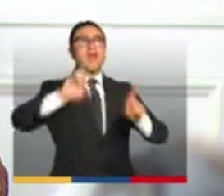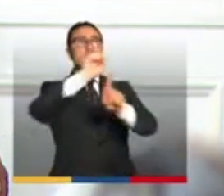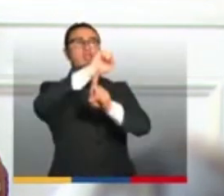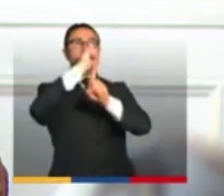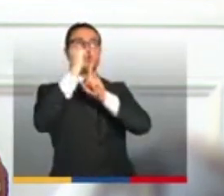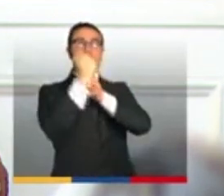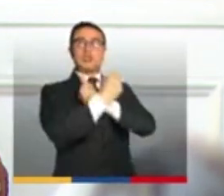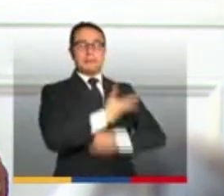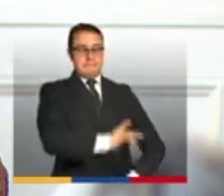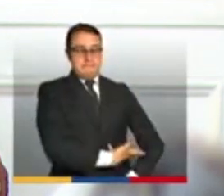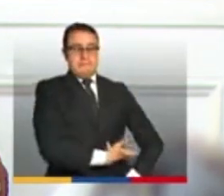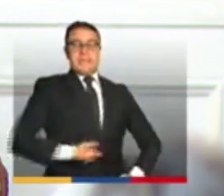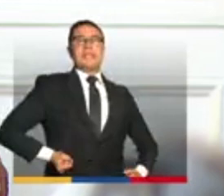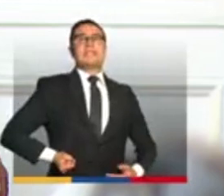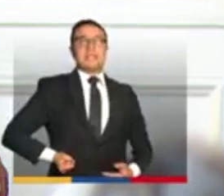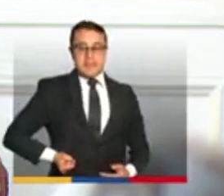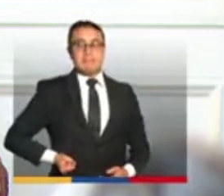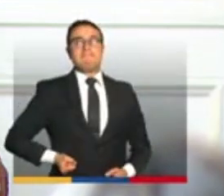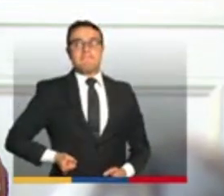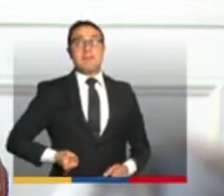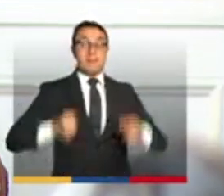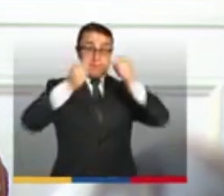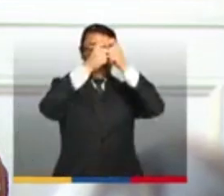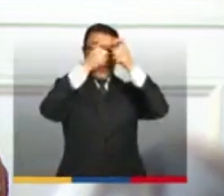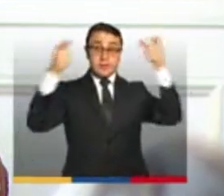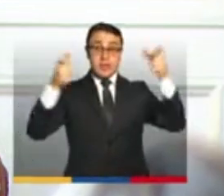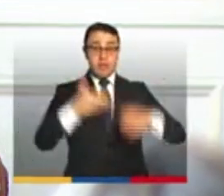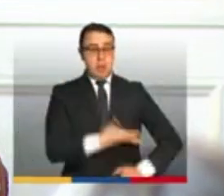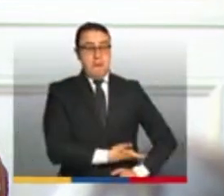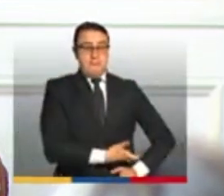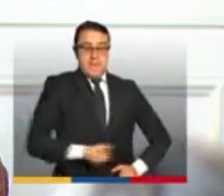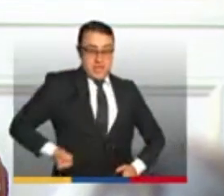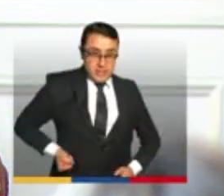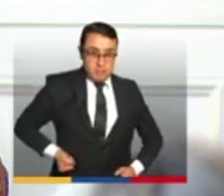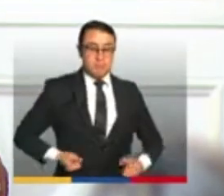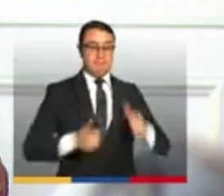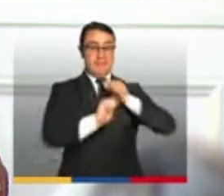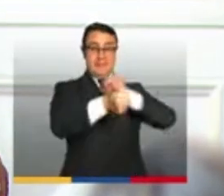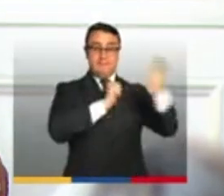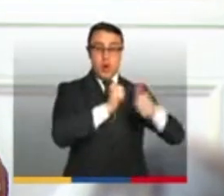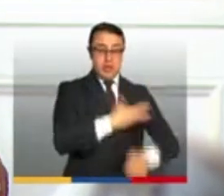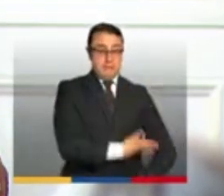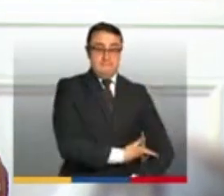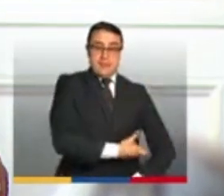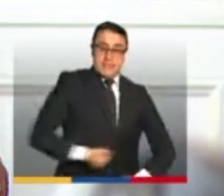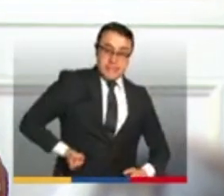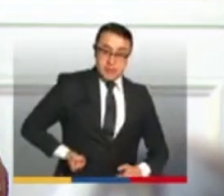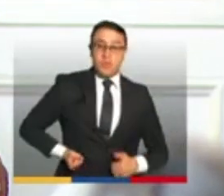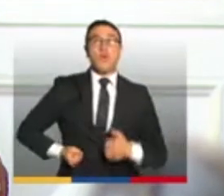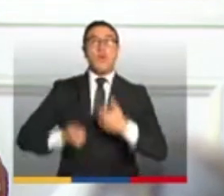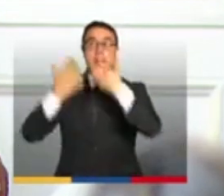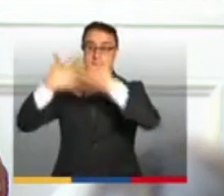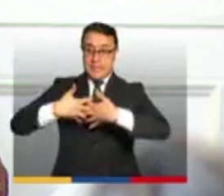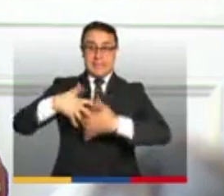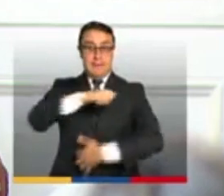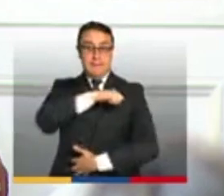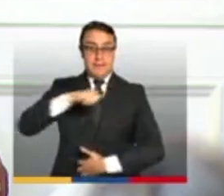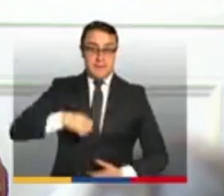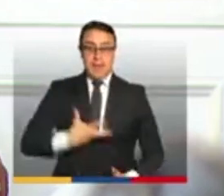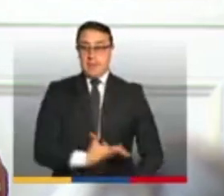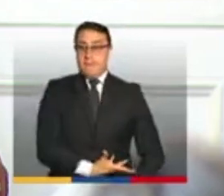en el Estado hay machismo, que en el deporte hay machismo, que en la empresa privada hay machismo,